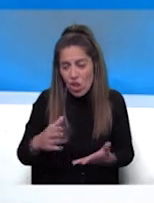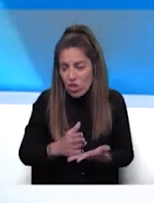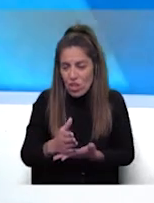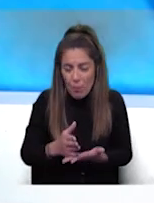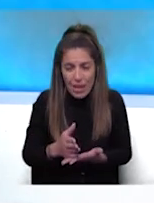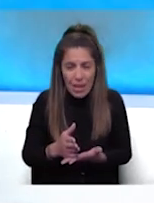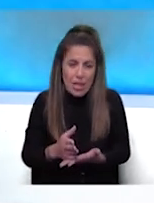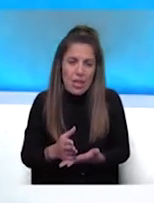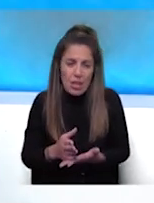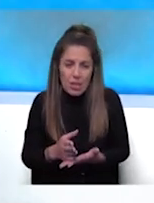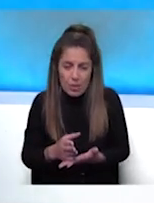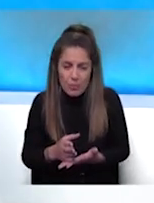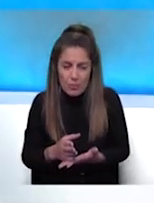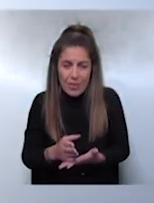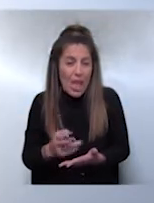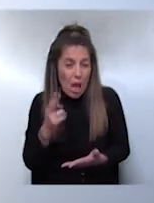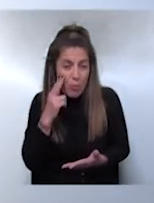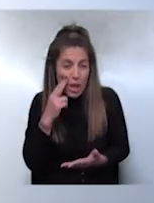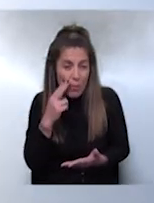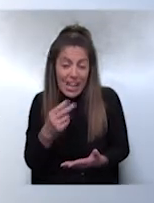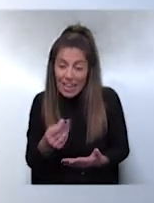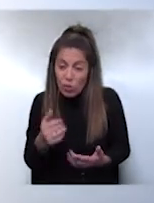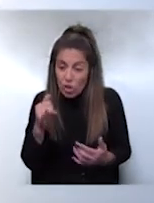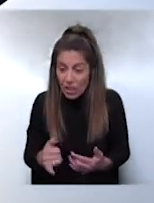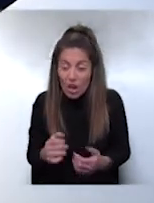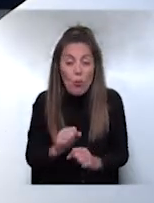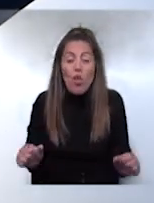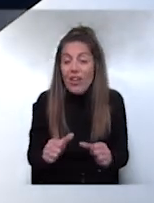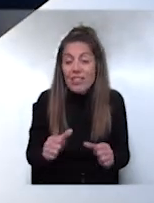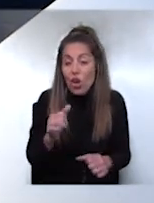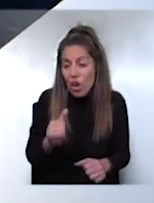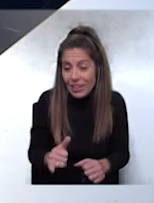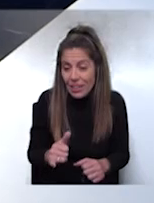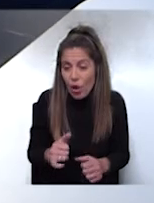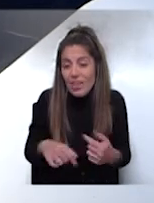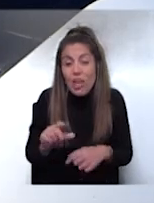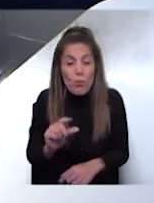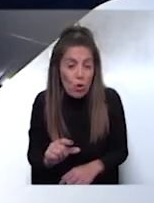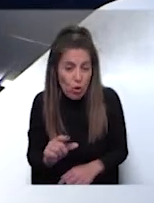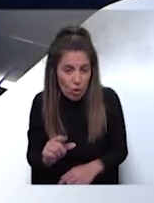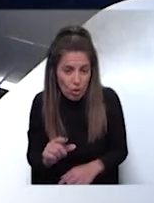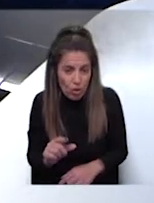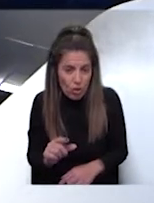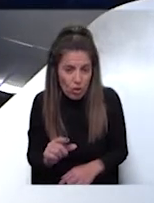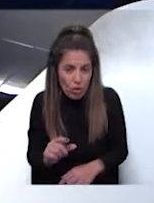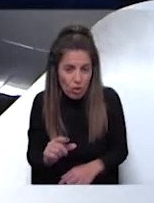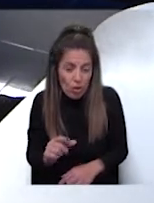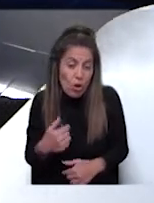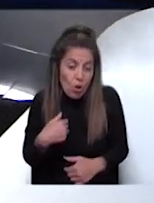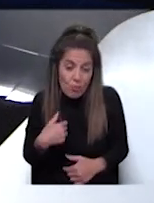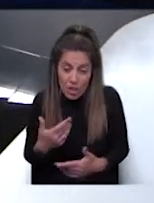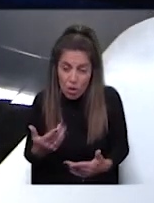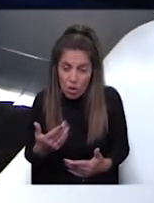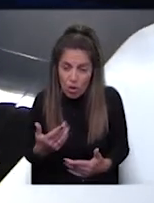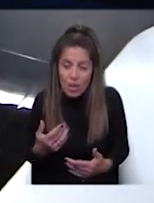es el problema es qué recursos tengo y qué puedo hacer con los recursos que tenga, aunque sean pocos. Mi vara de medida conmigo mismo es